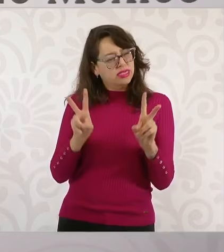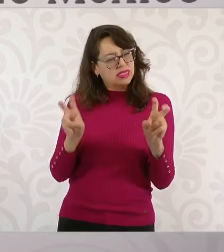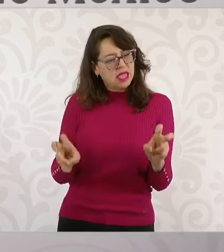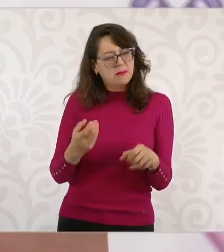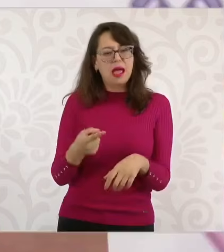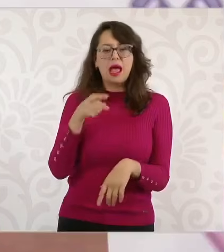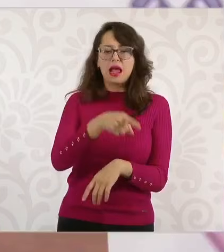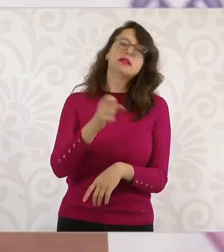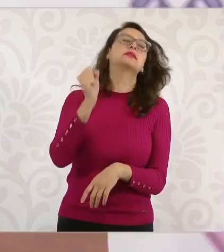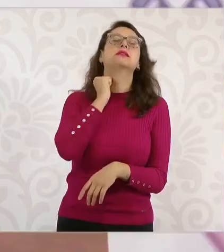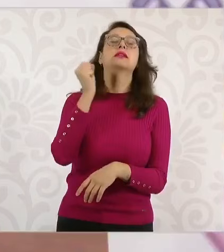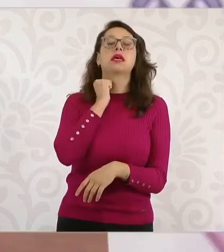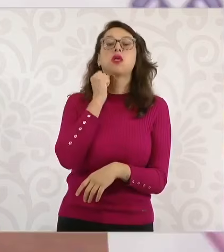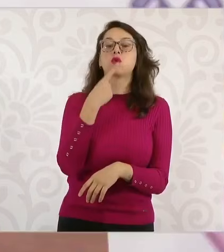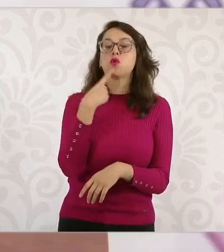el senador